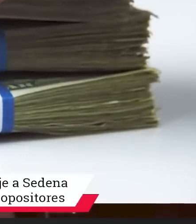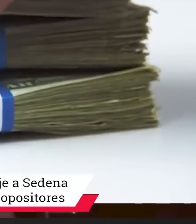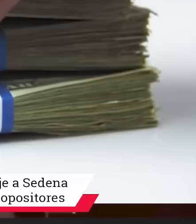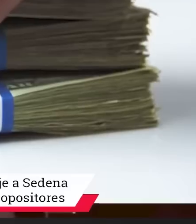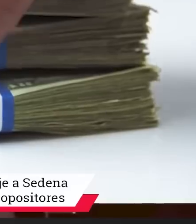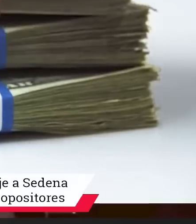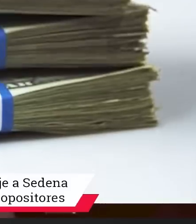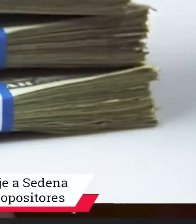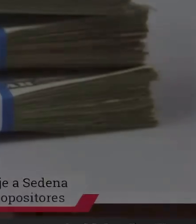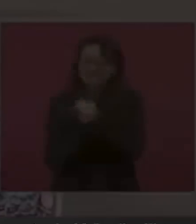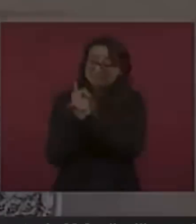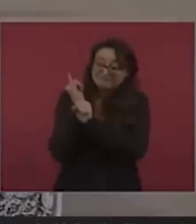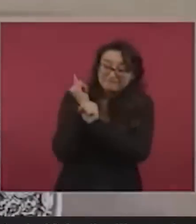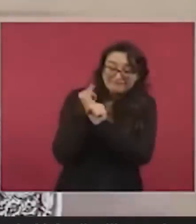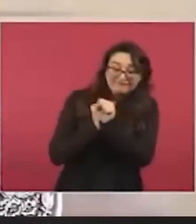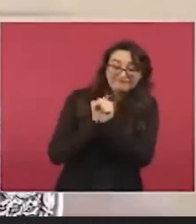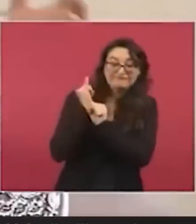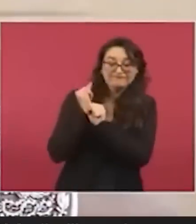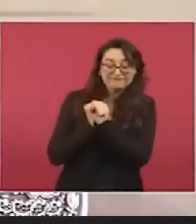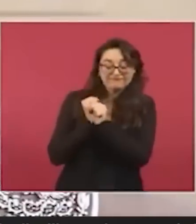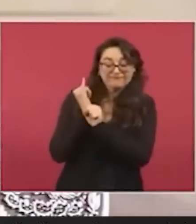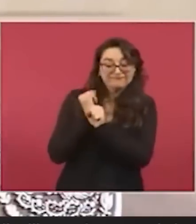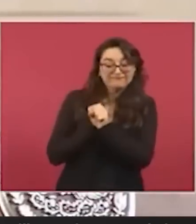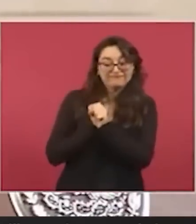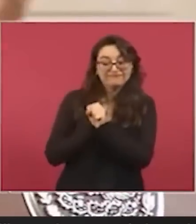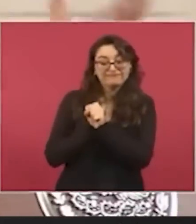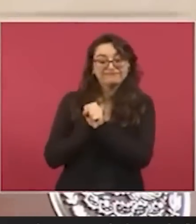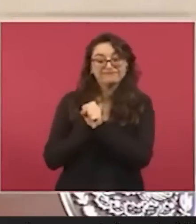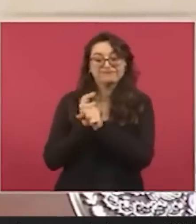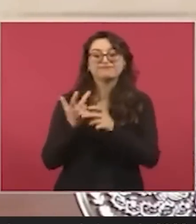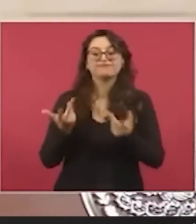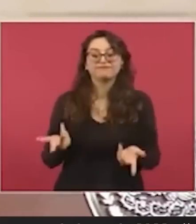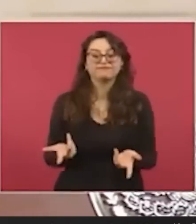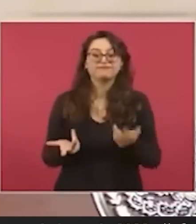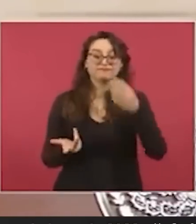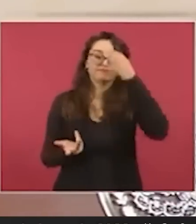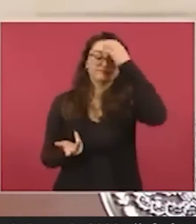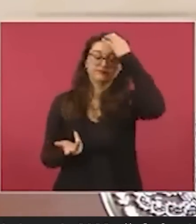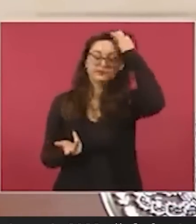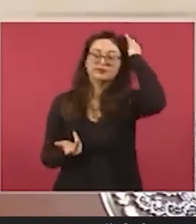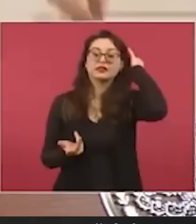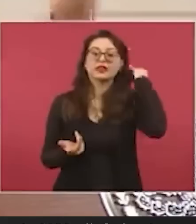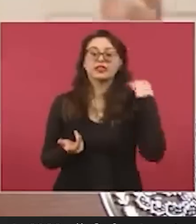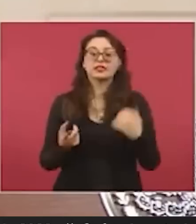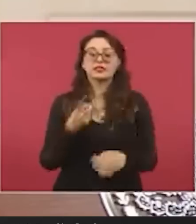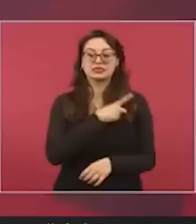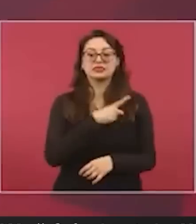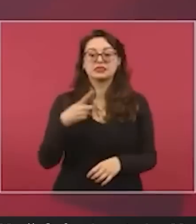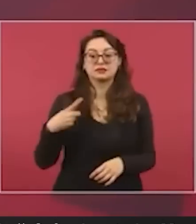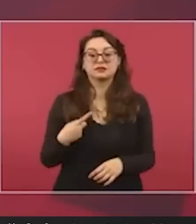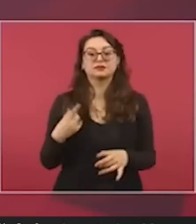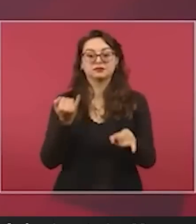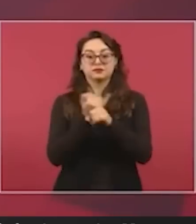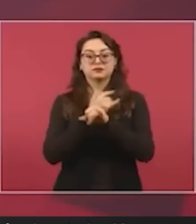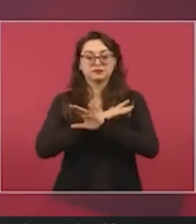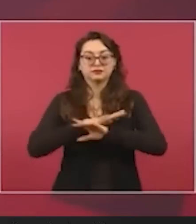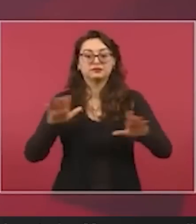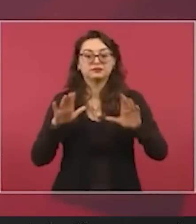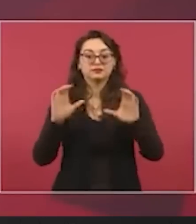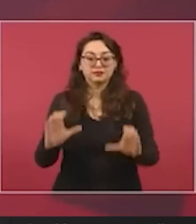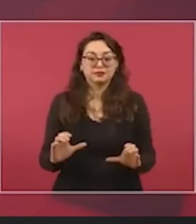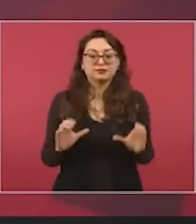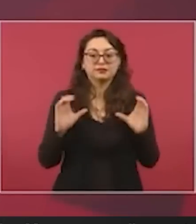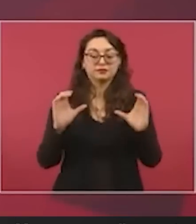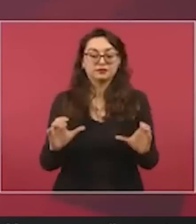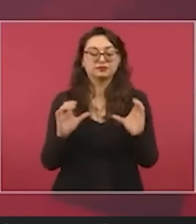esta conspiración. Pues tenemos ya que cuidar también nuestra información